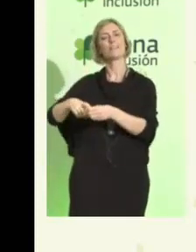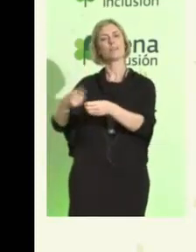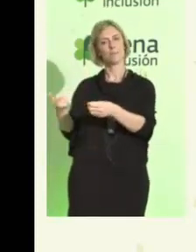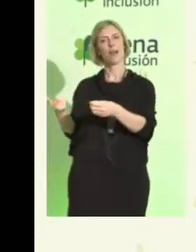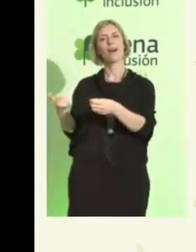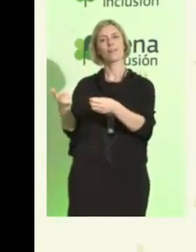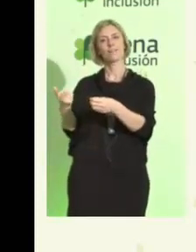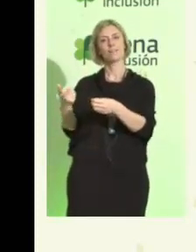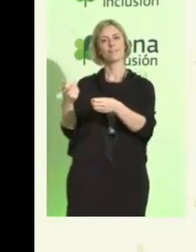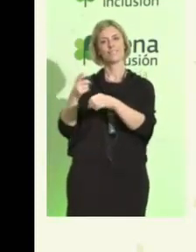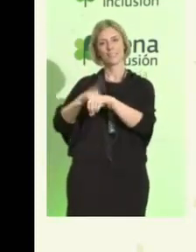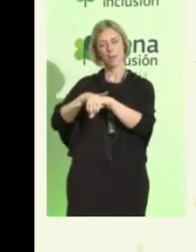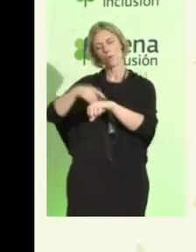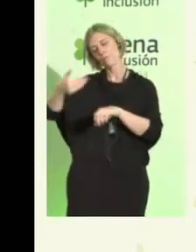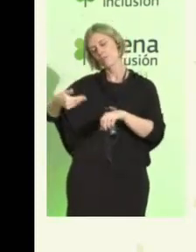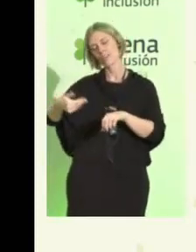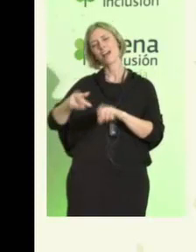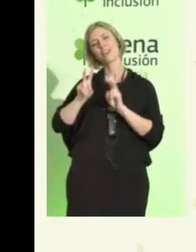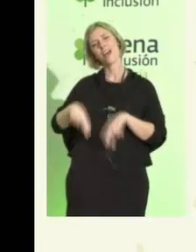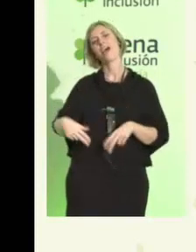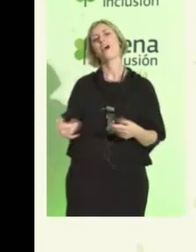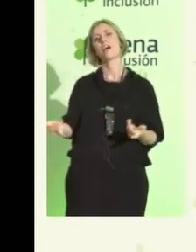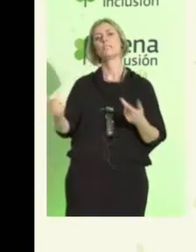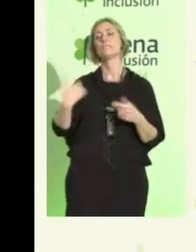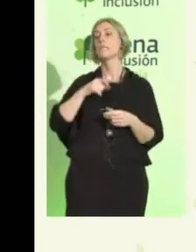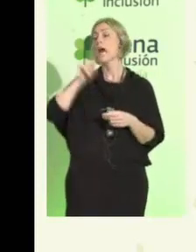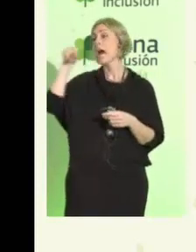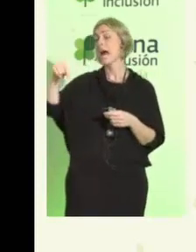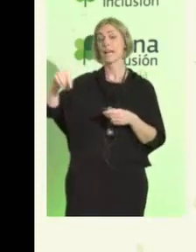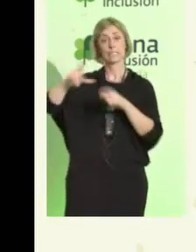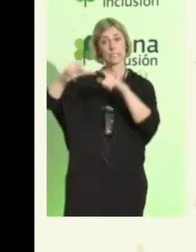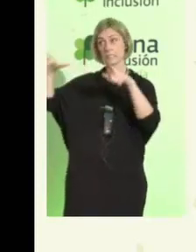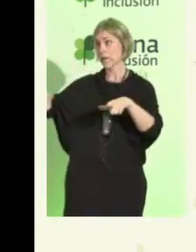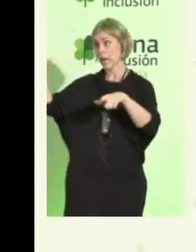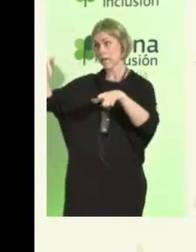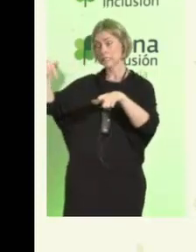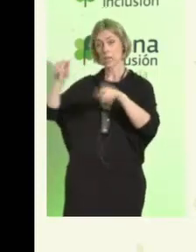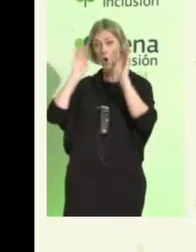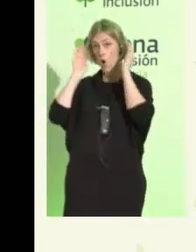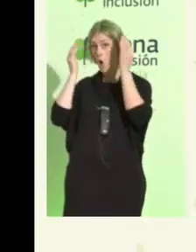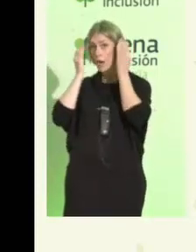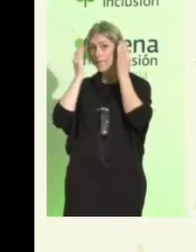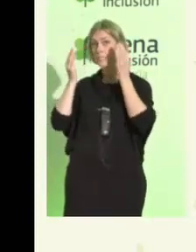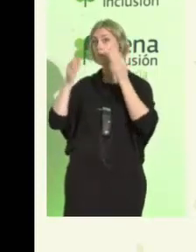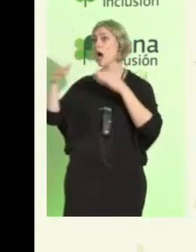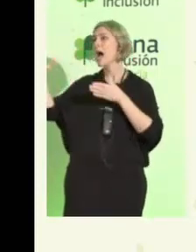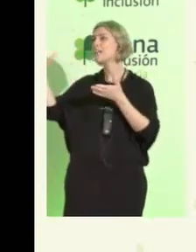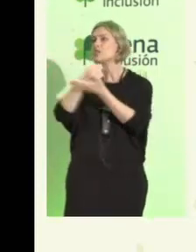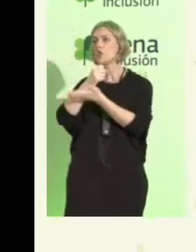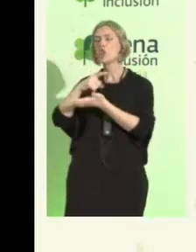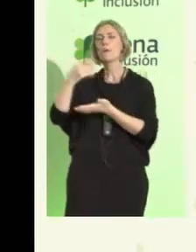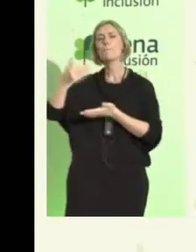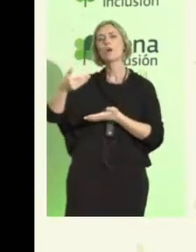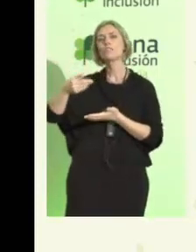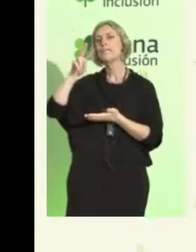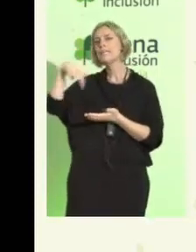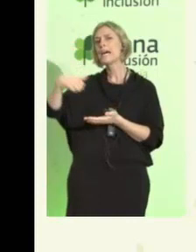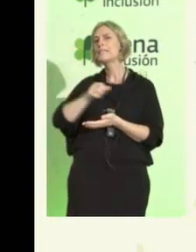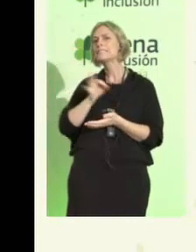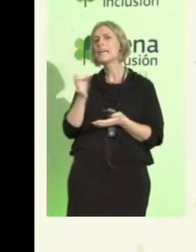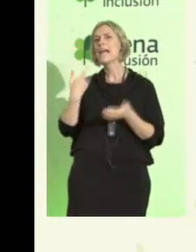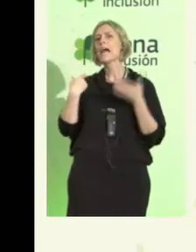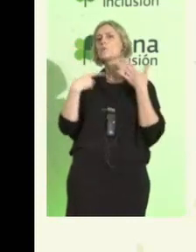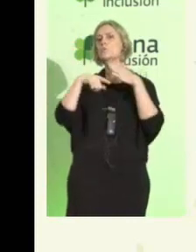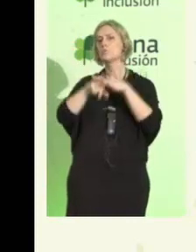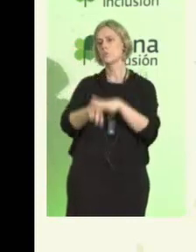todos nosotros en esta sala, a todos nos importa la inclusión. Nuestro reto es asegurarnos de que todos nosotros